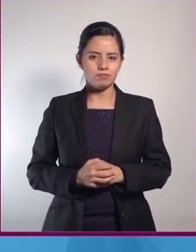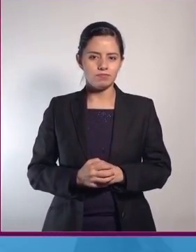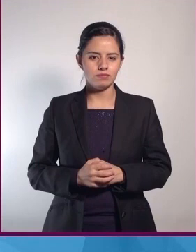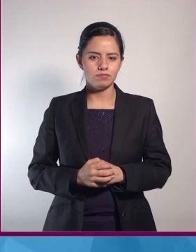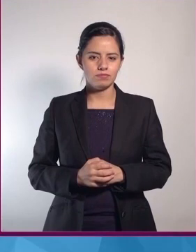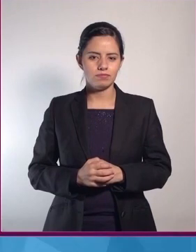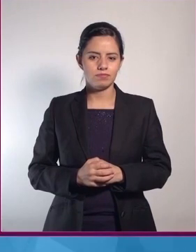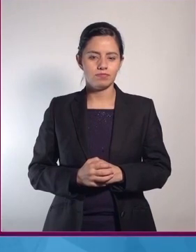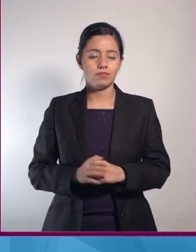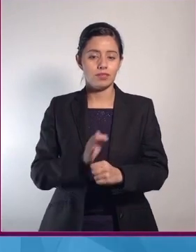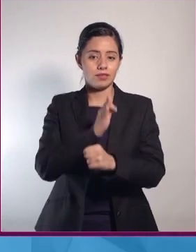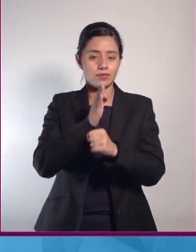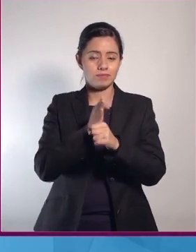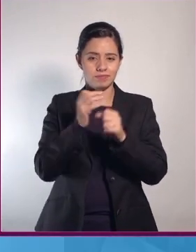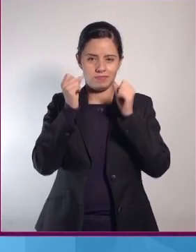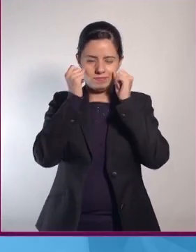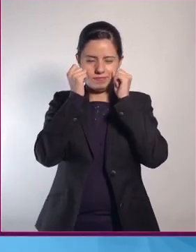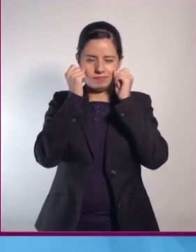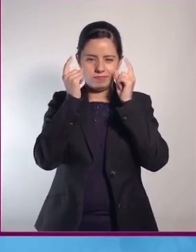de levantarse.